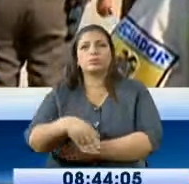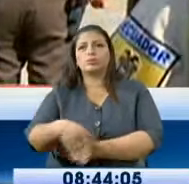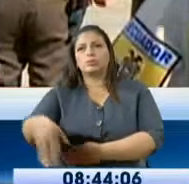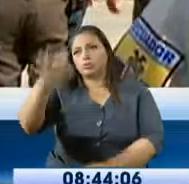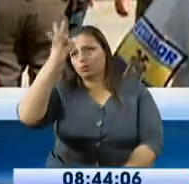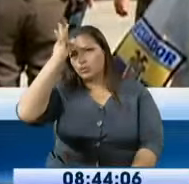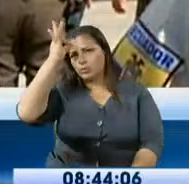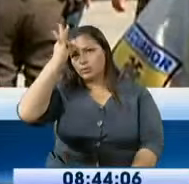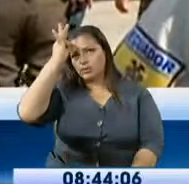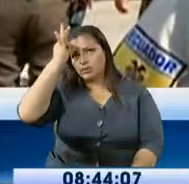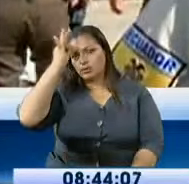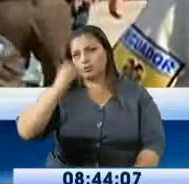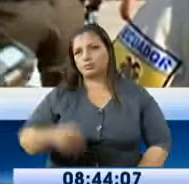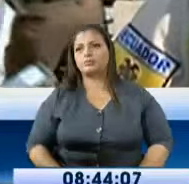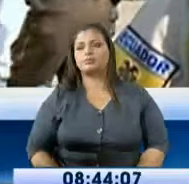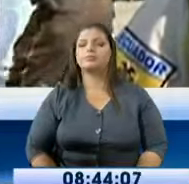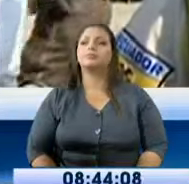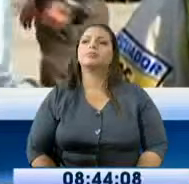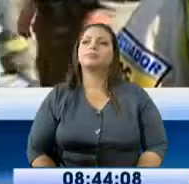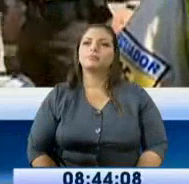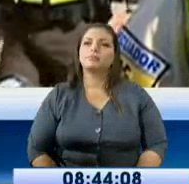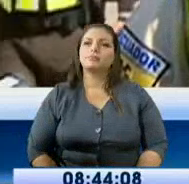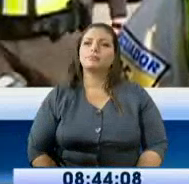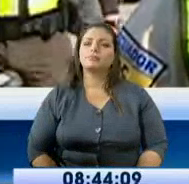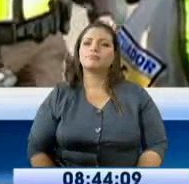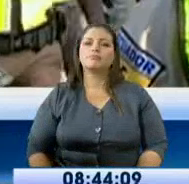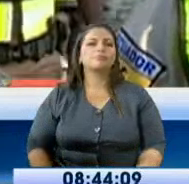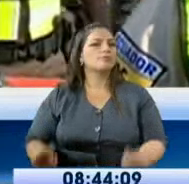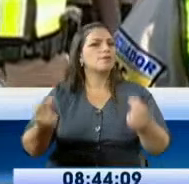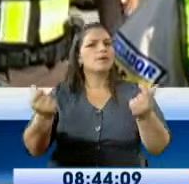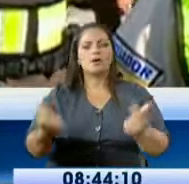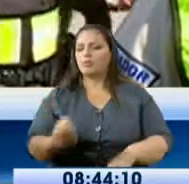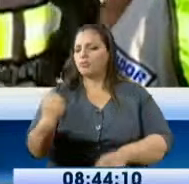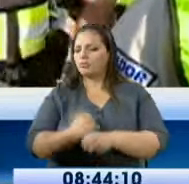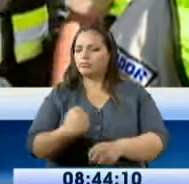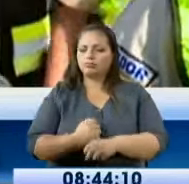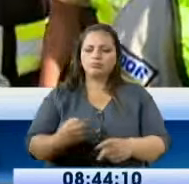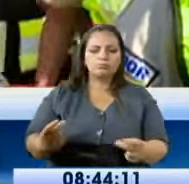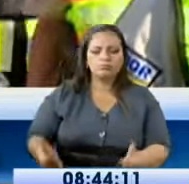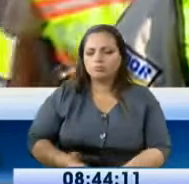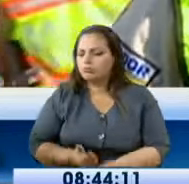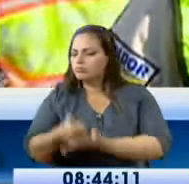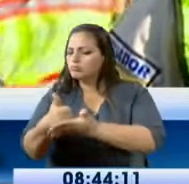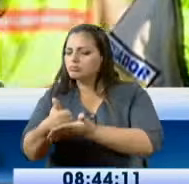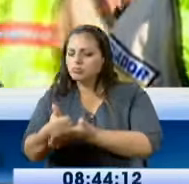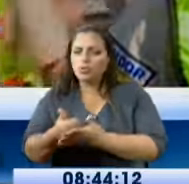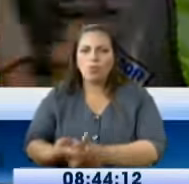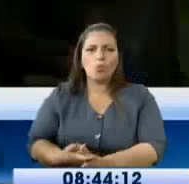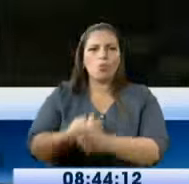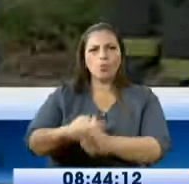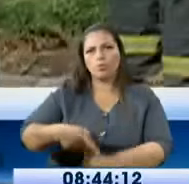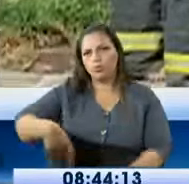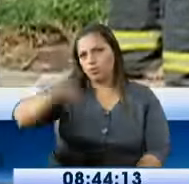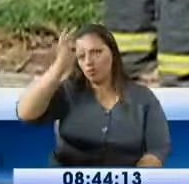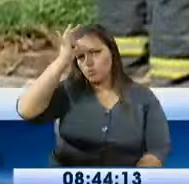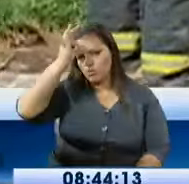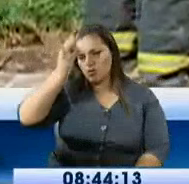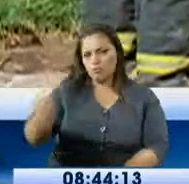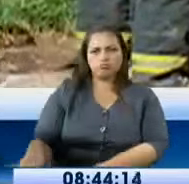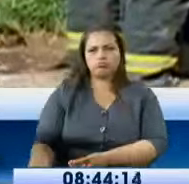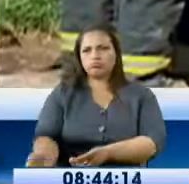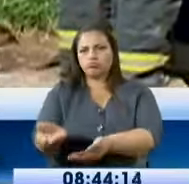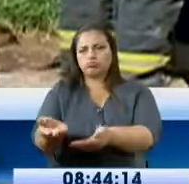heridos, estaban en la parte de afuera y se pudo hacer un trabajo mucho más rápido en lo que es del traslado al hospital de las víctimas. Los